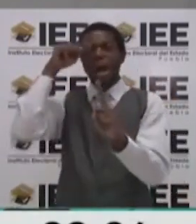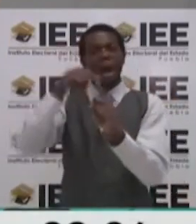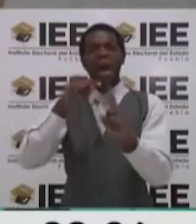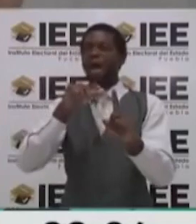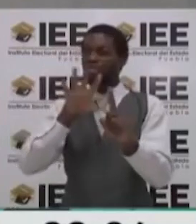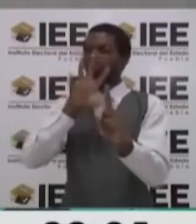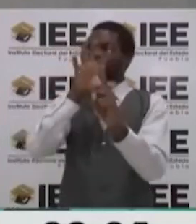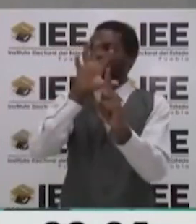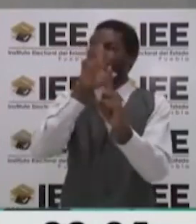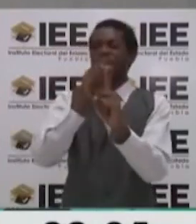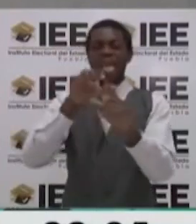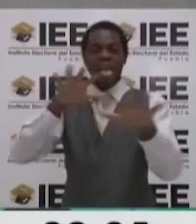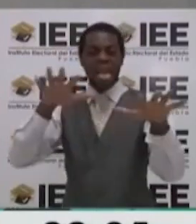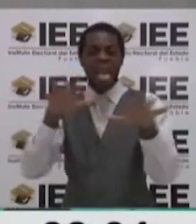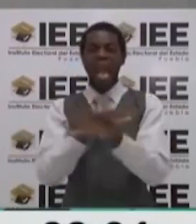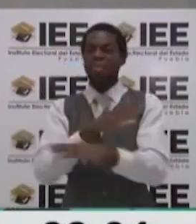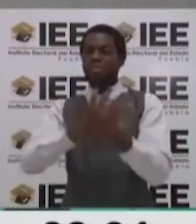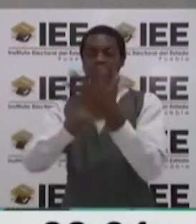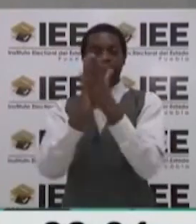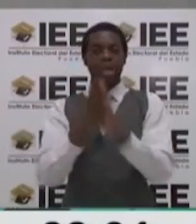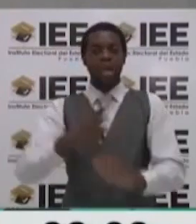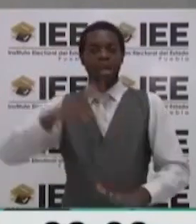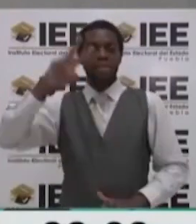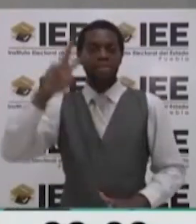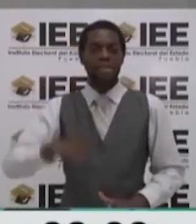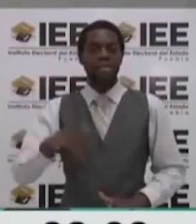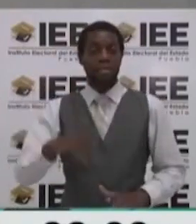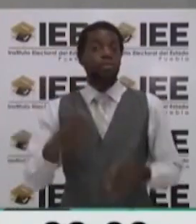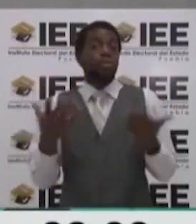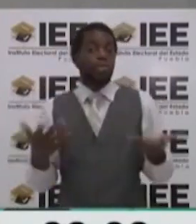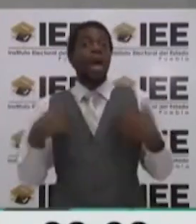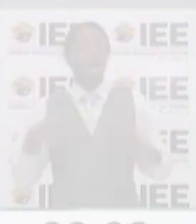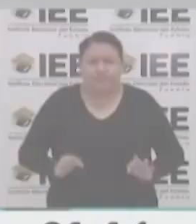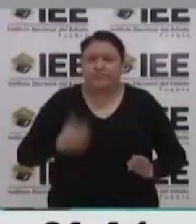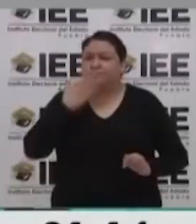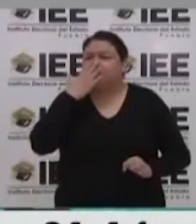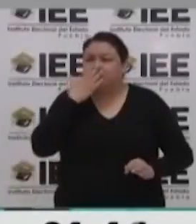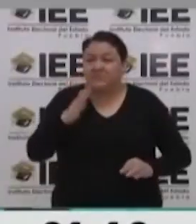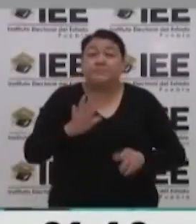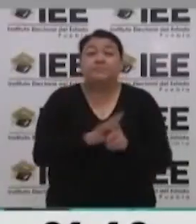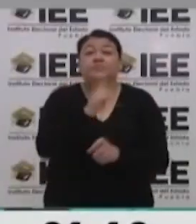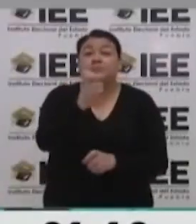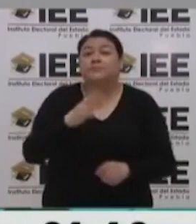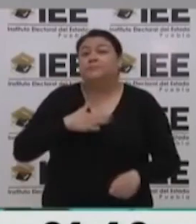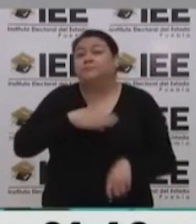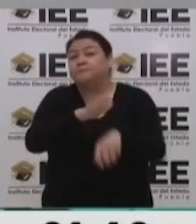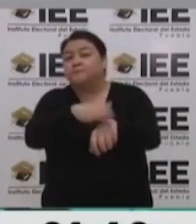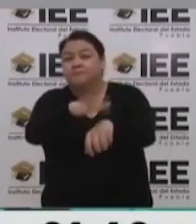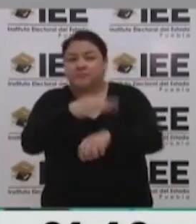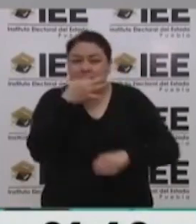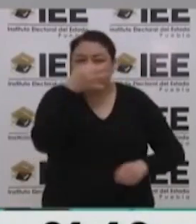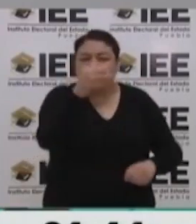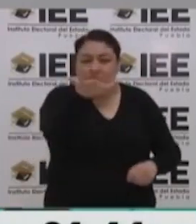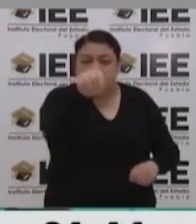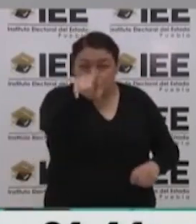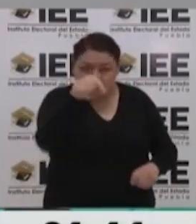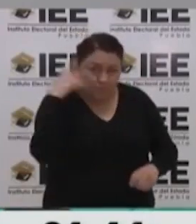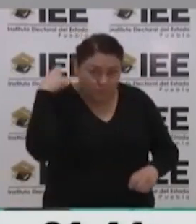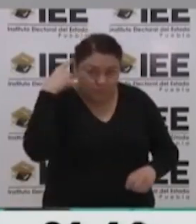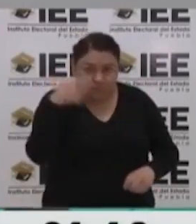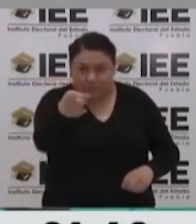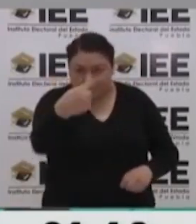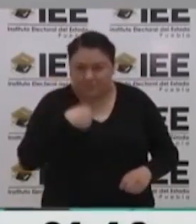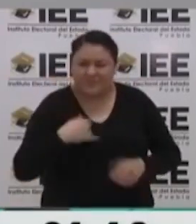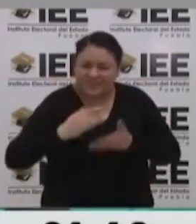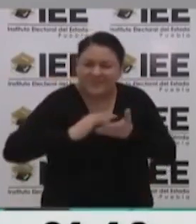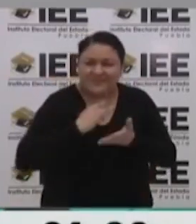sentido a nivel nacional y al nivel local la estrategia va centrada en seguridad pública en por eso te quiero decir a ti poblando y poblana que me has acompañado